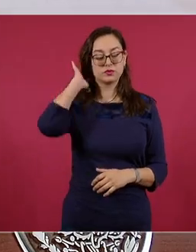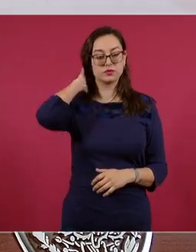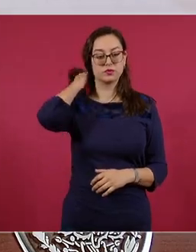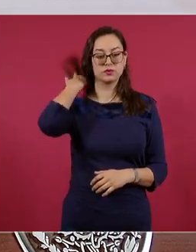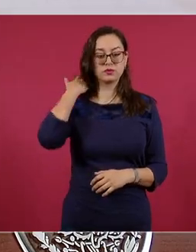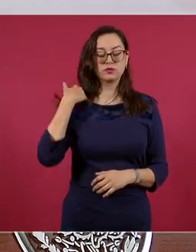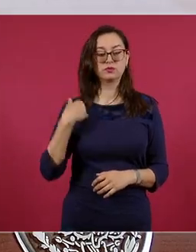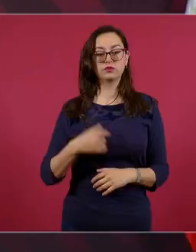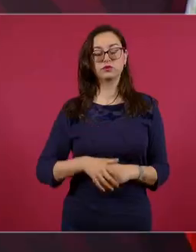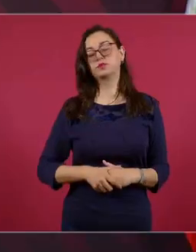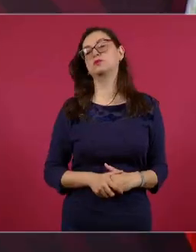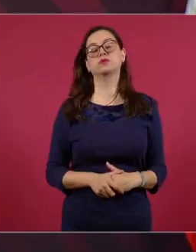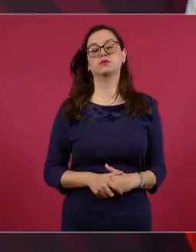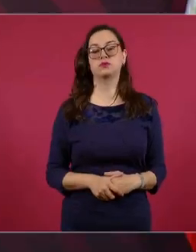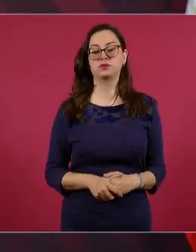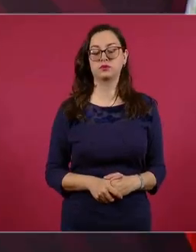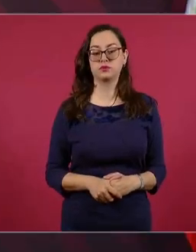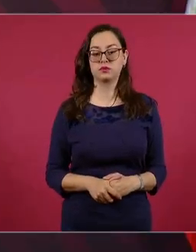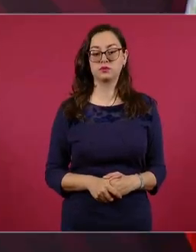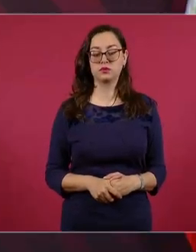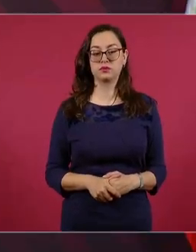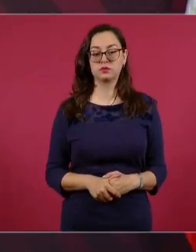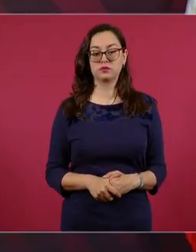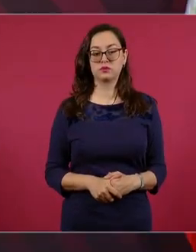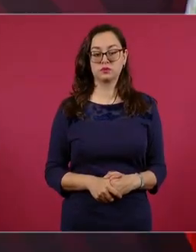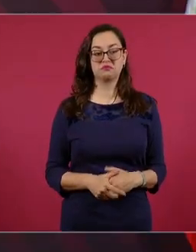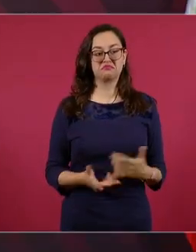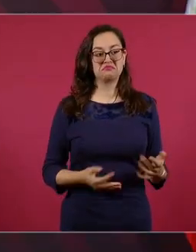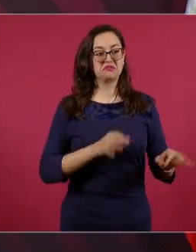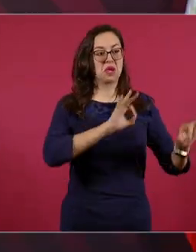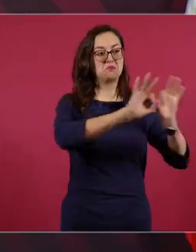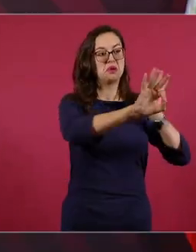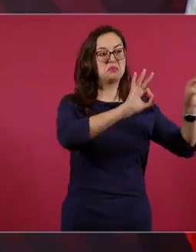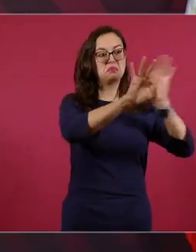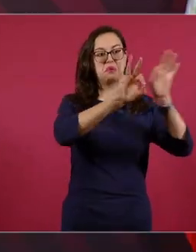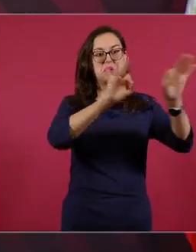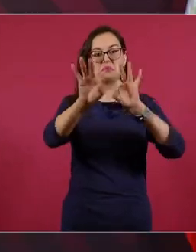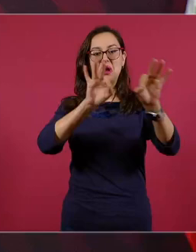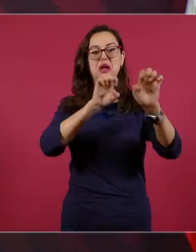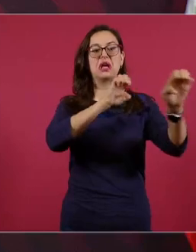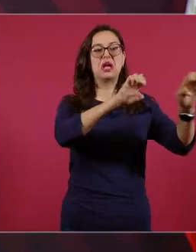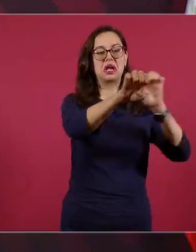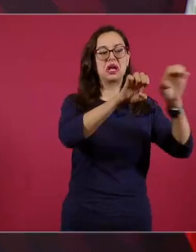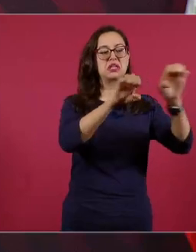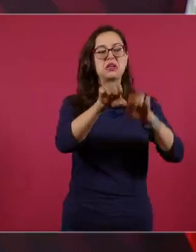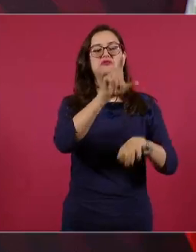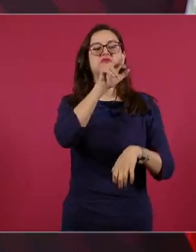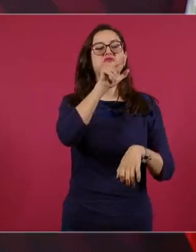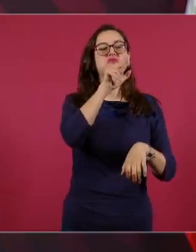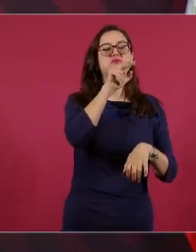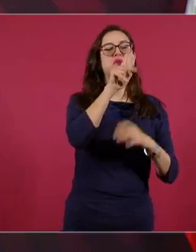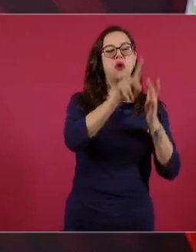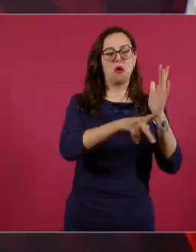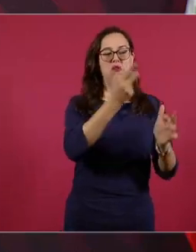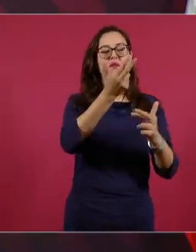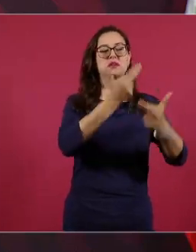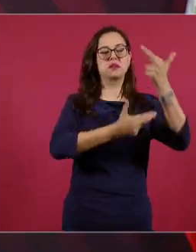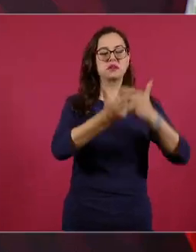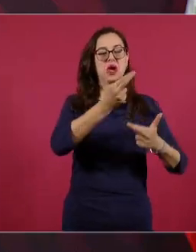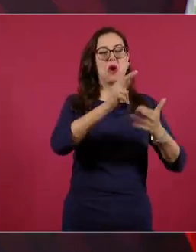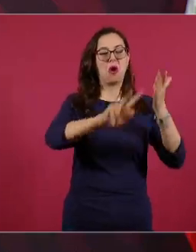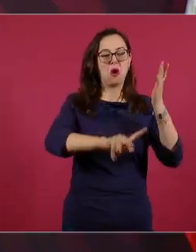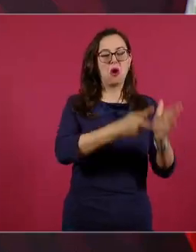de que iban a regresar, ¿no?, por sus fueros, porque el país se